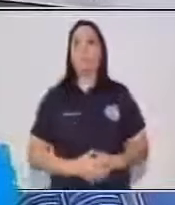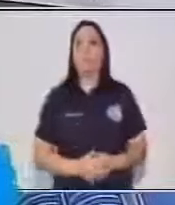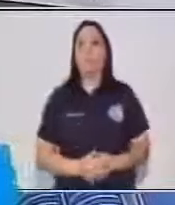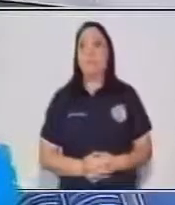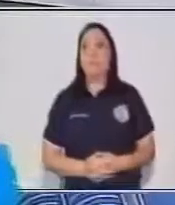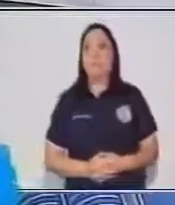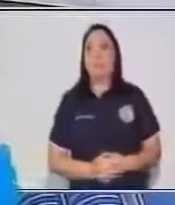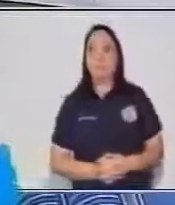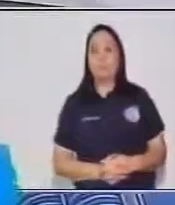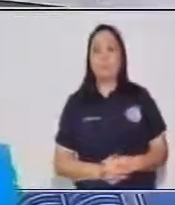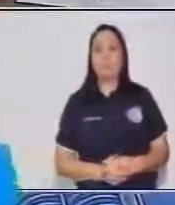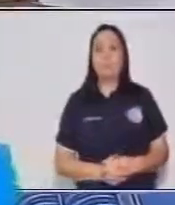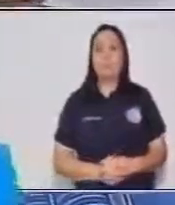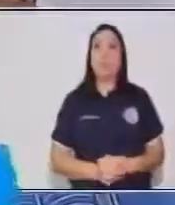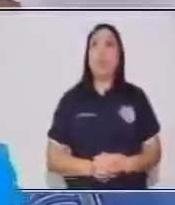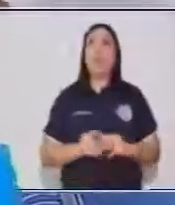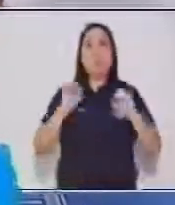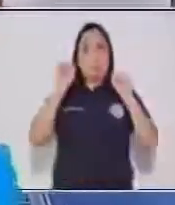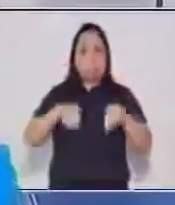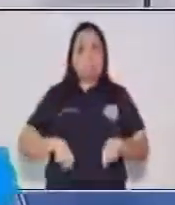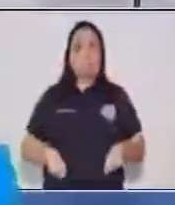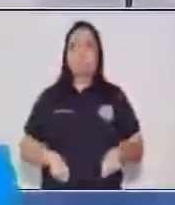en ese momento puedes utilizar